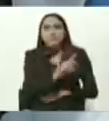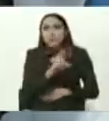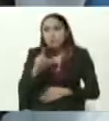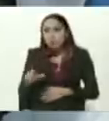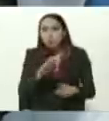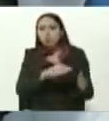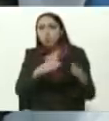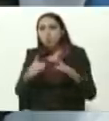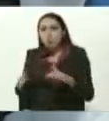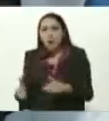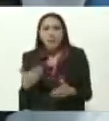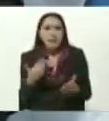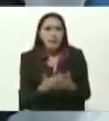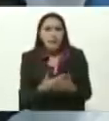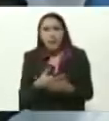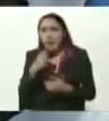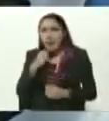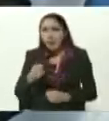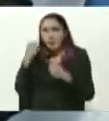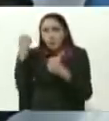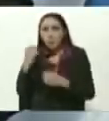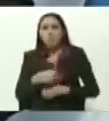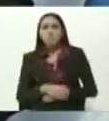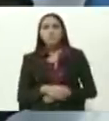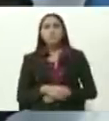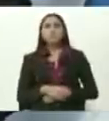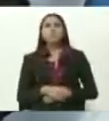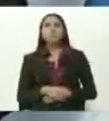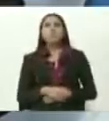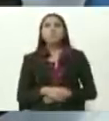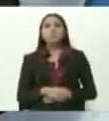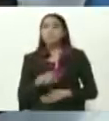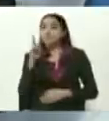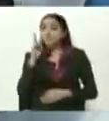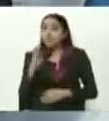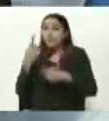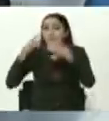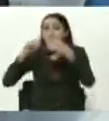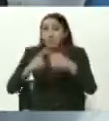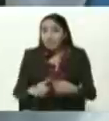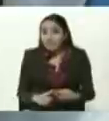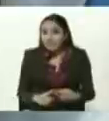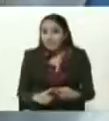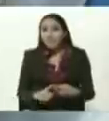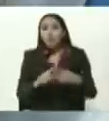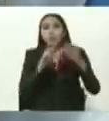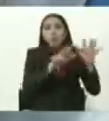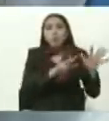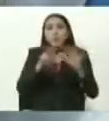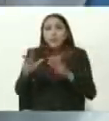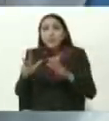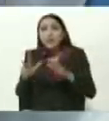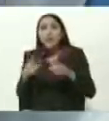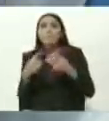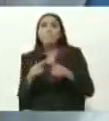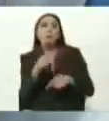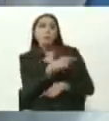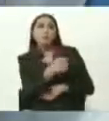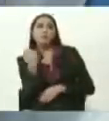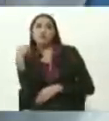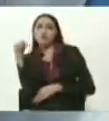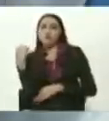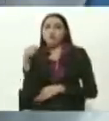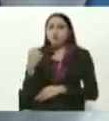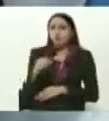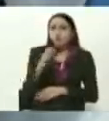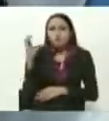muertes en las protestas. Imagínense ustedes, las cifras son de 83, no, pero el Ministerio Público